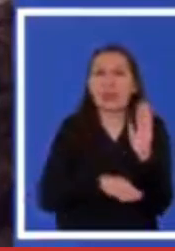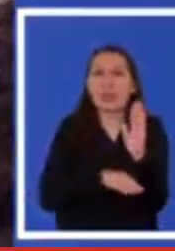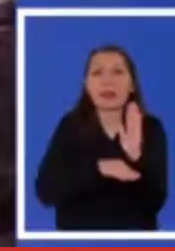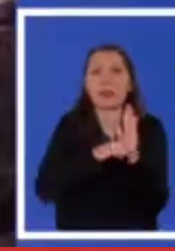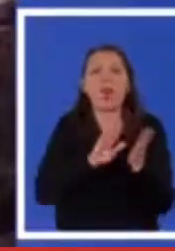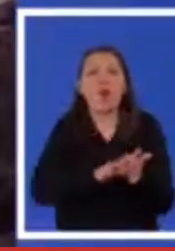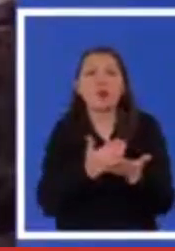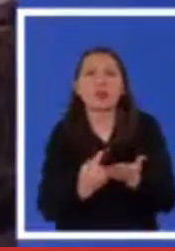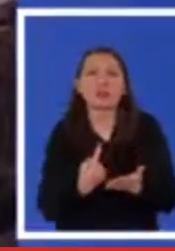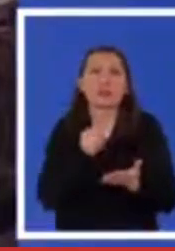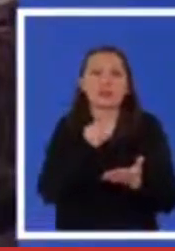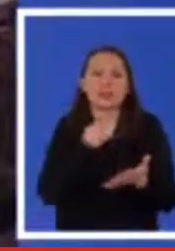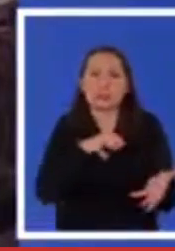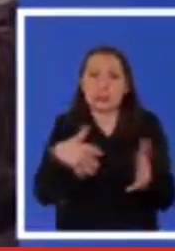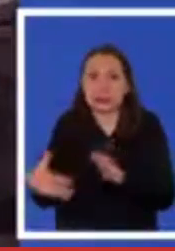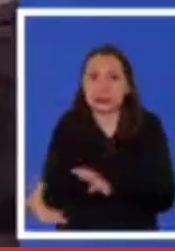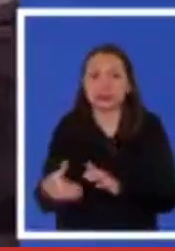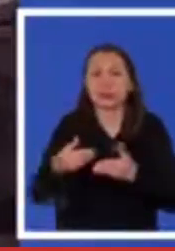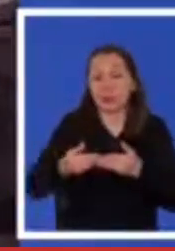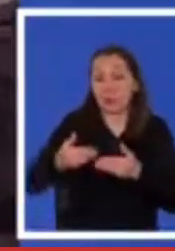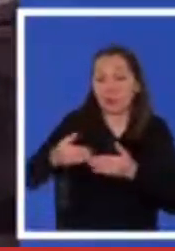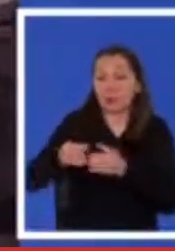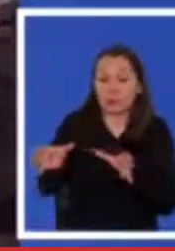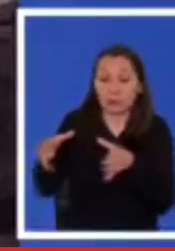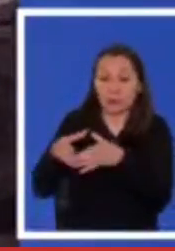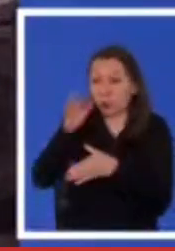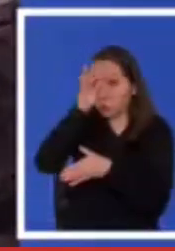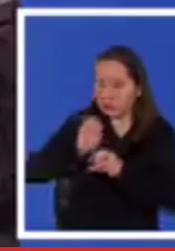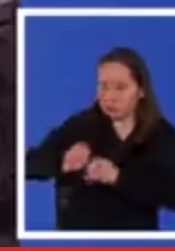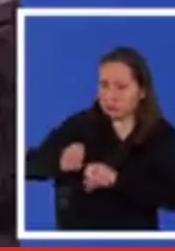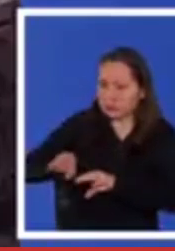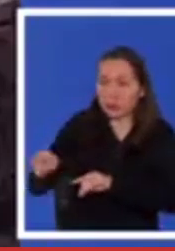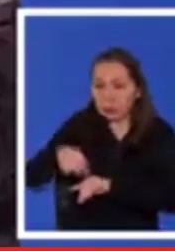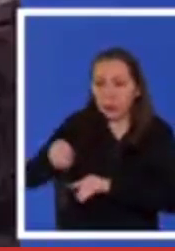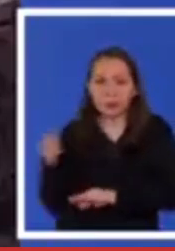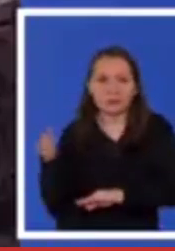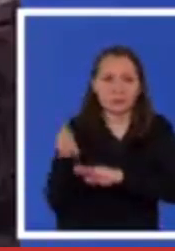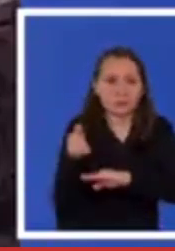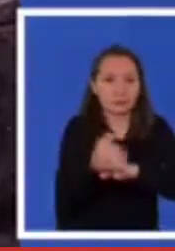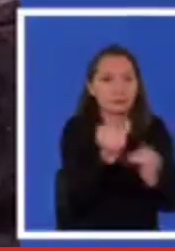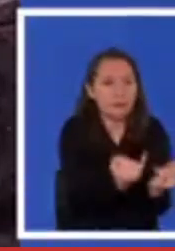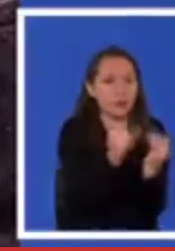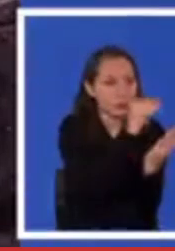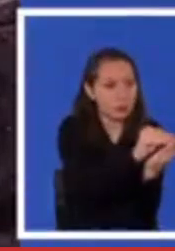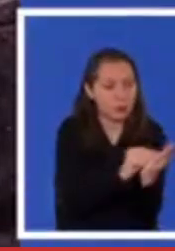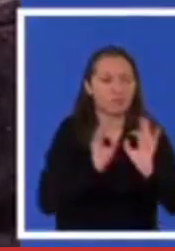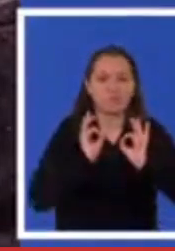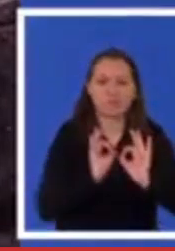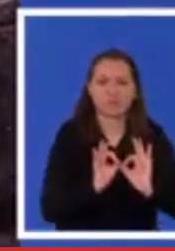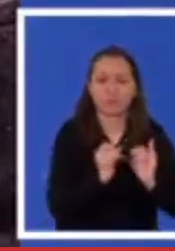efectivos de afectación hemos estado estos días capacitando un número importante de funcionarios para efectos de recabar de forma adecuada